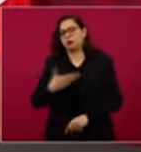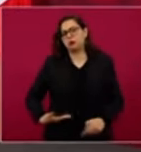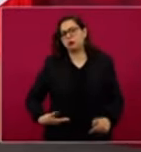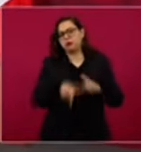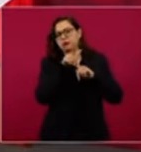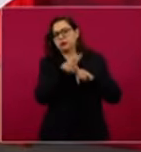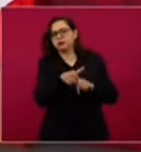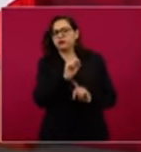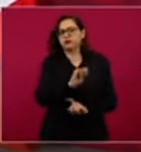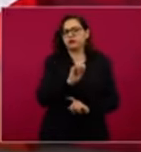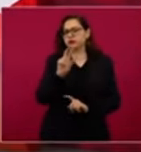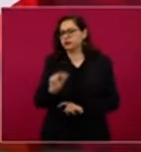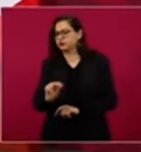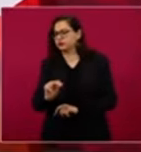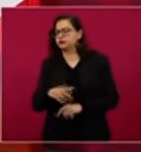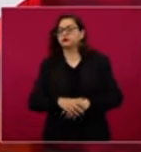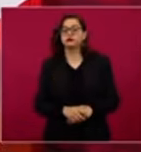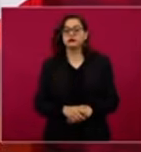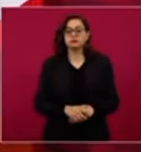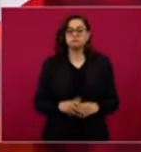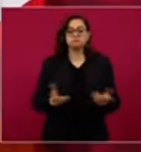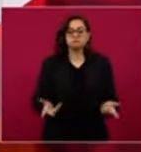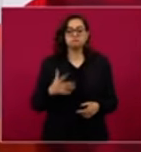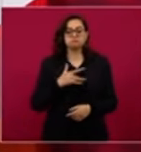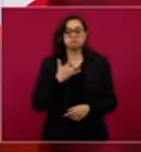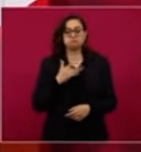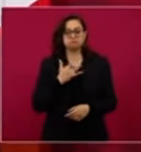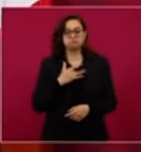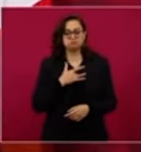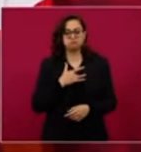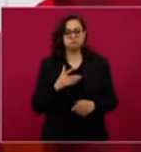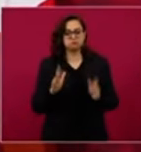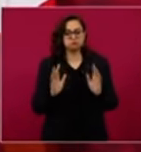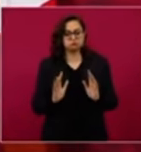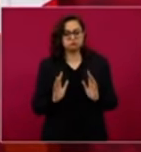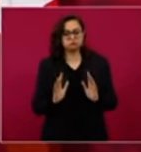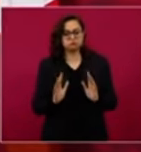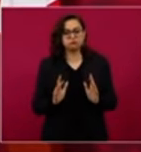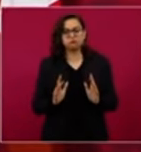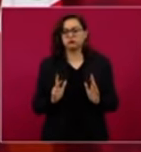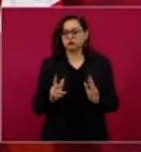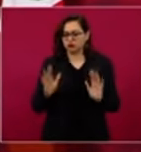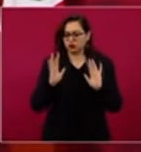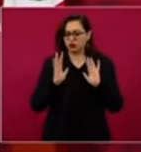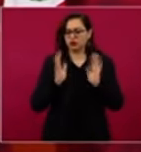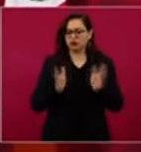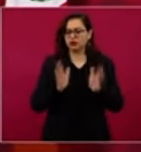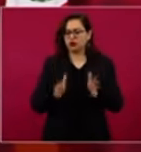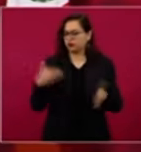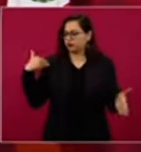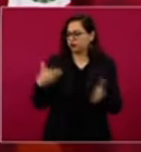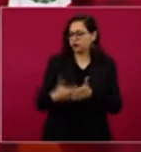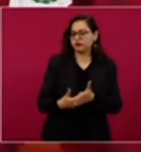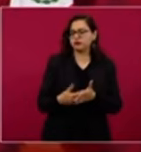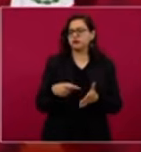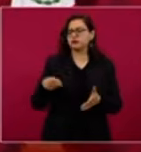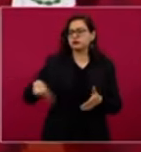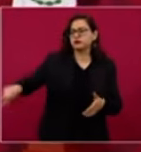terminado prácticamente la etapa de revisión o validación de las firmas que el INE